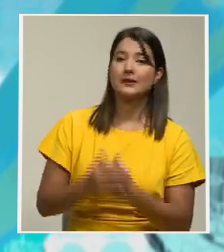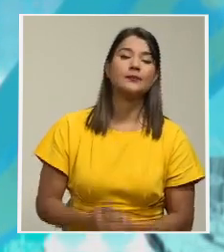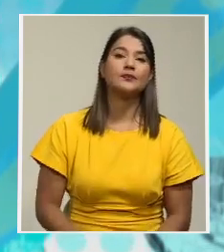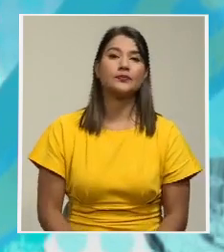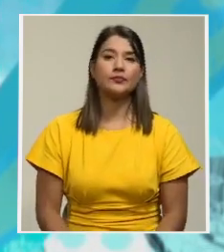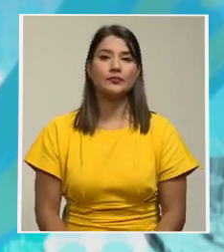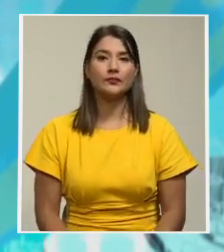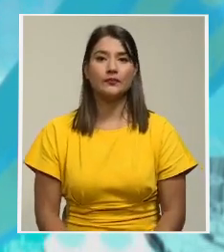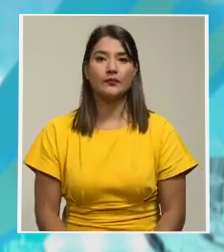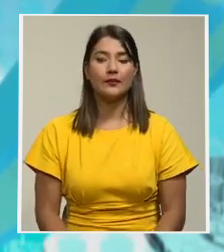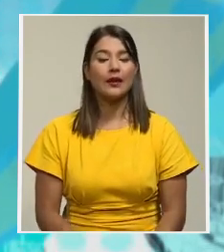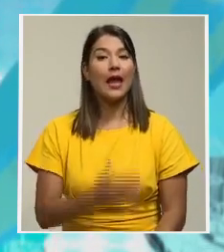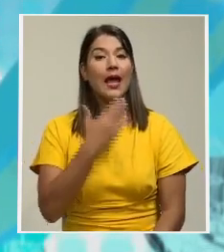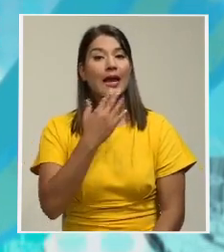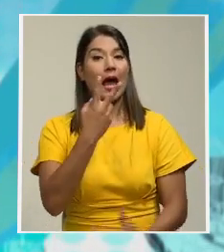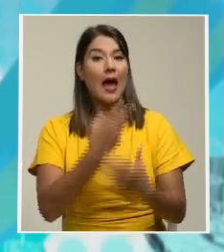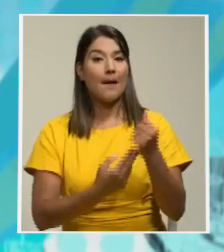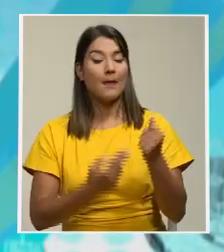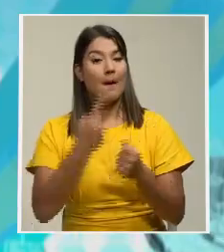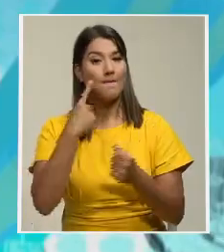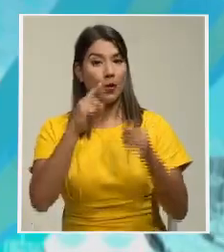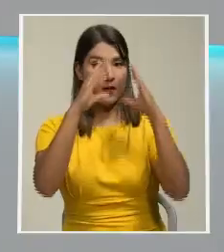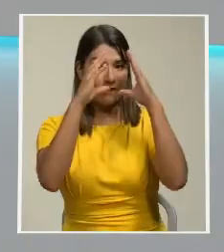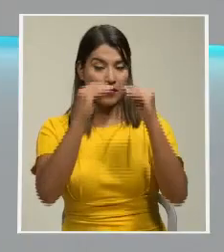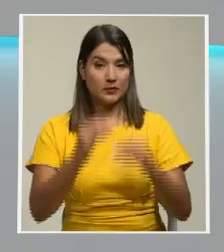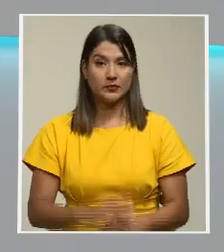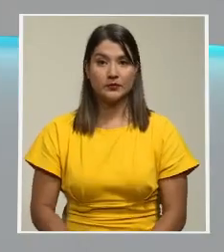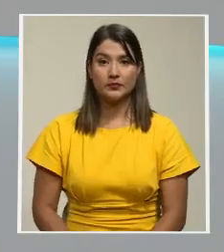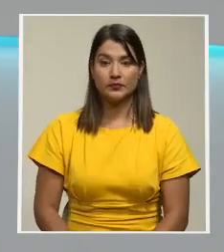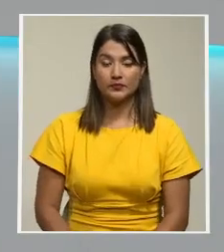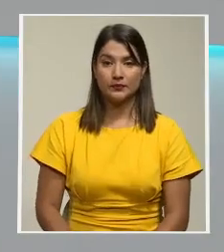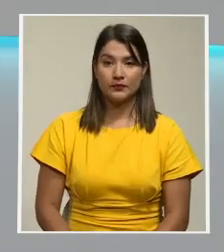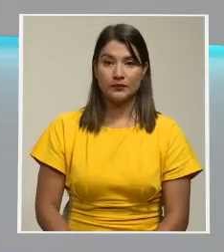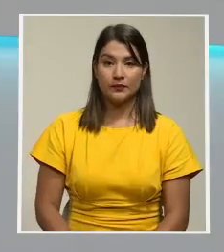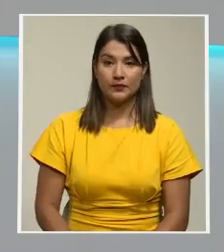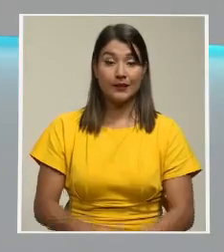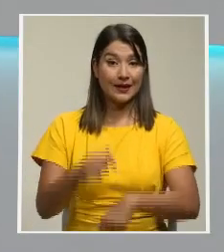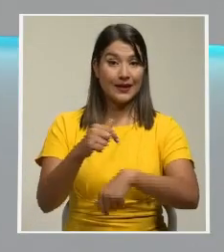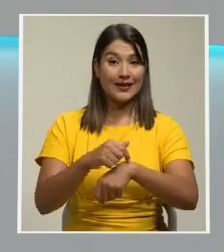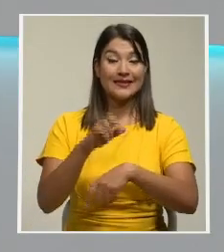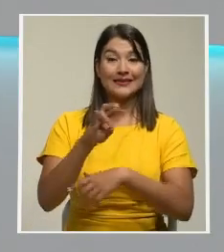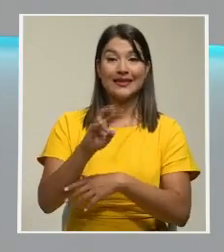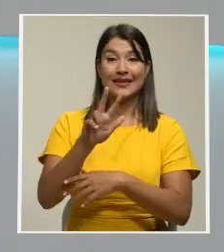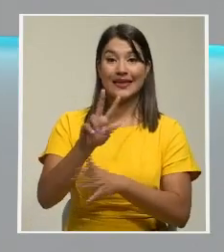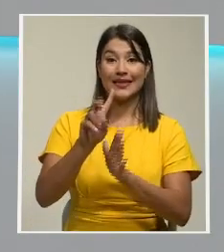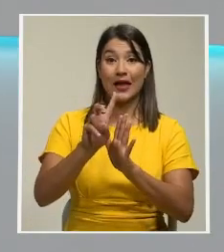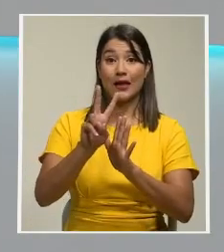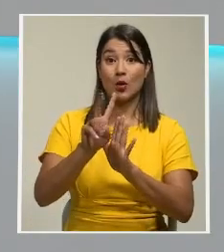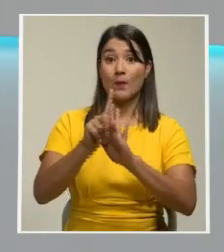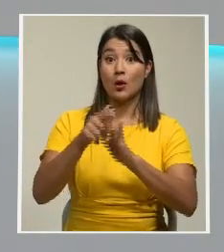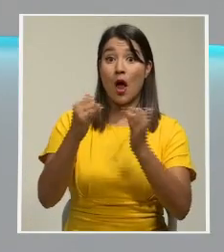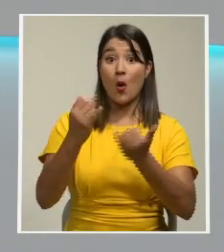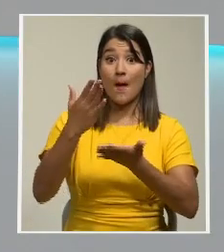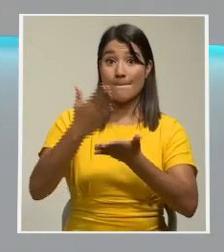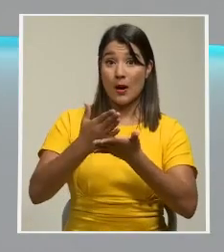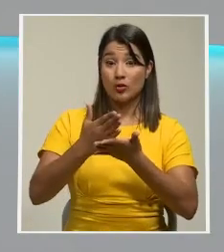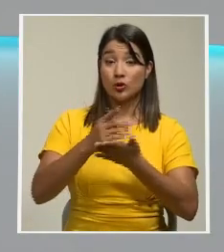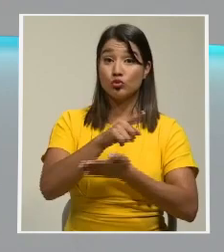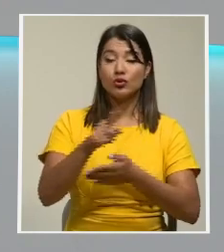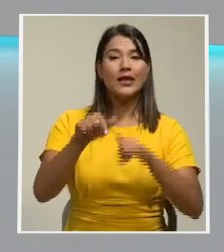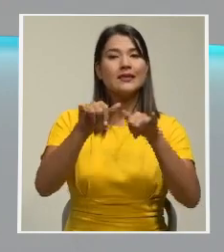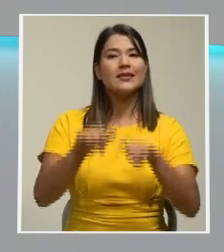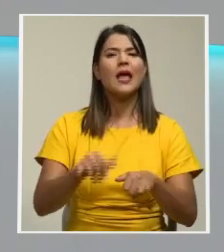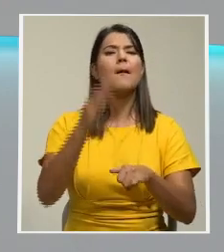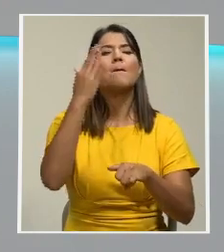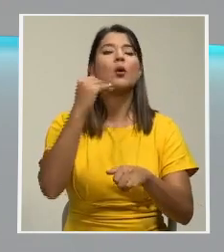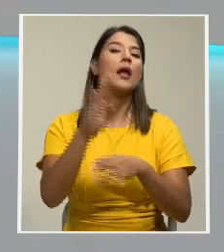ambas. Gracias a ambas por la información. Hacia las 7:32 vamos a una pausa, pero quédese